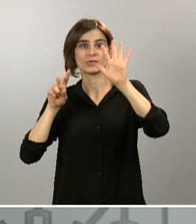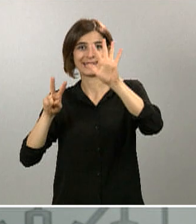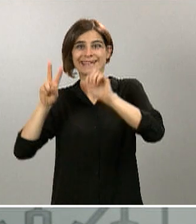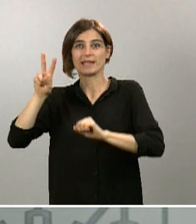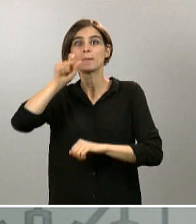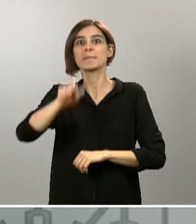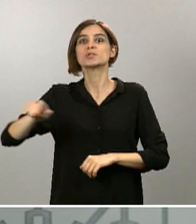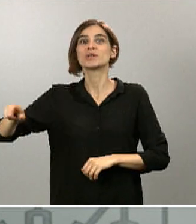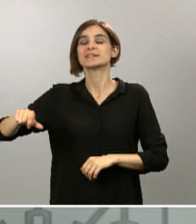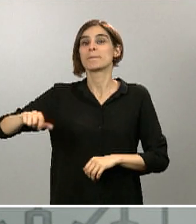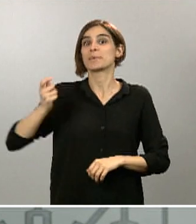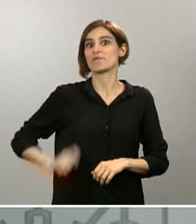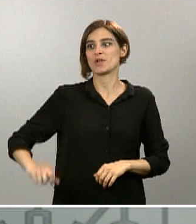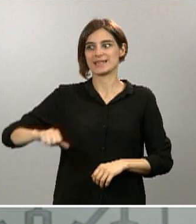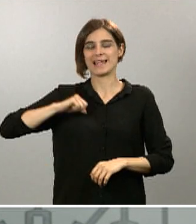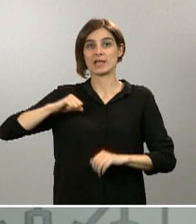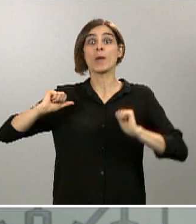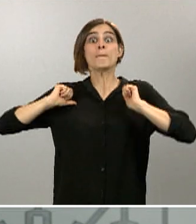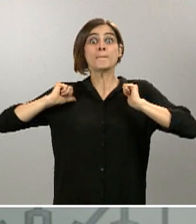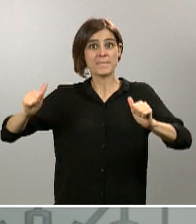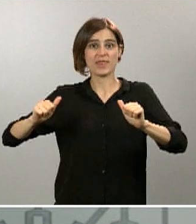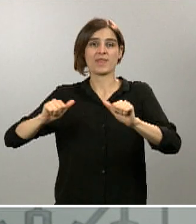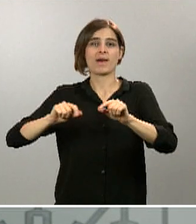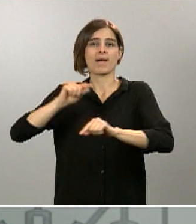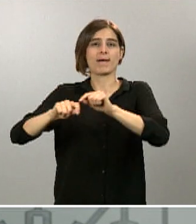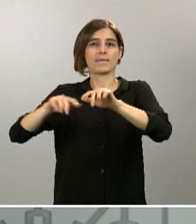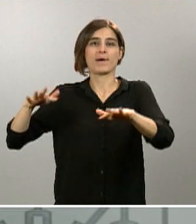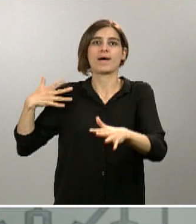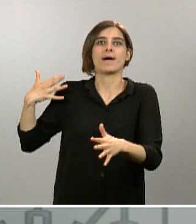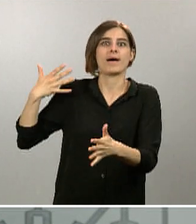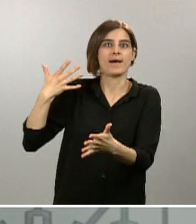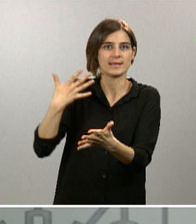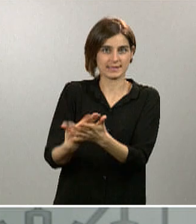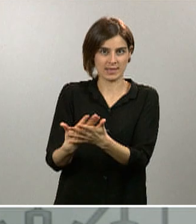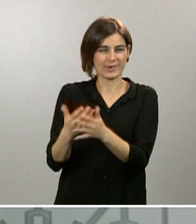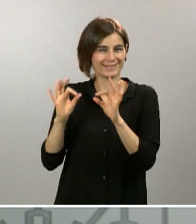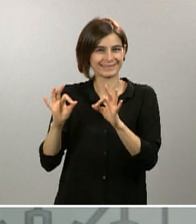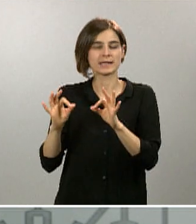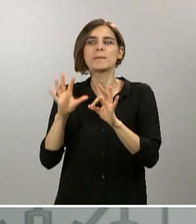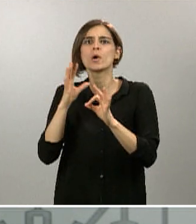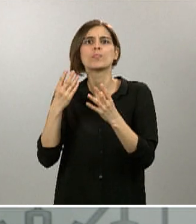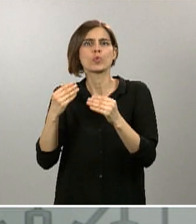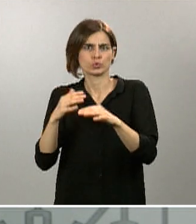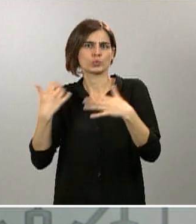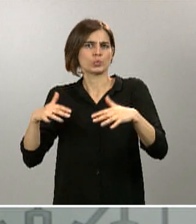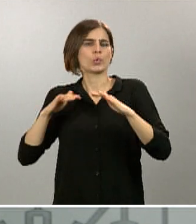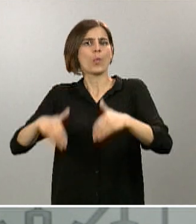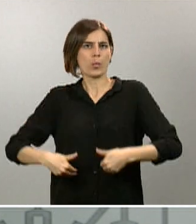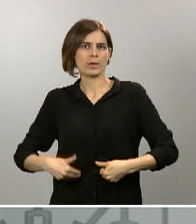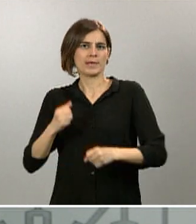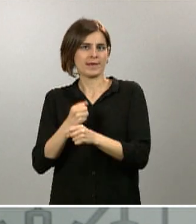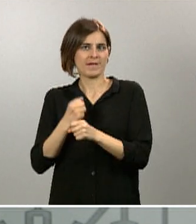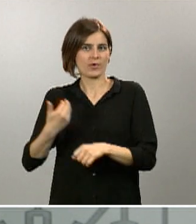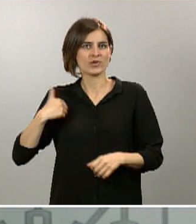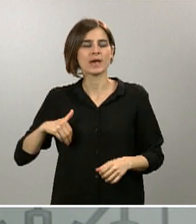de la epidemia. Una grandísima parte de ellos ya han vuelto al trabajo, no le puedo dar ahora mismo los datos, no los tengo disponibles aquí, pero sí que una